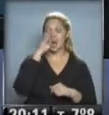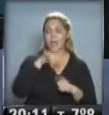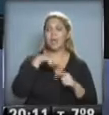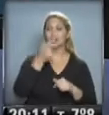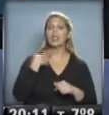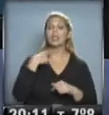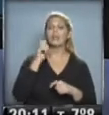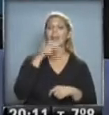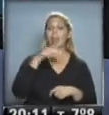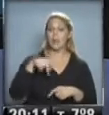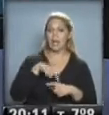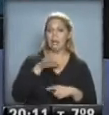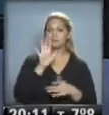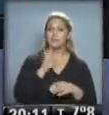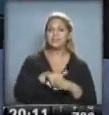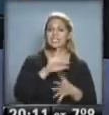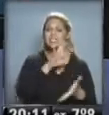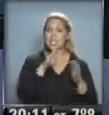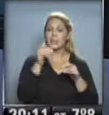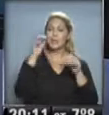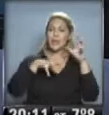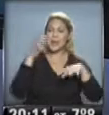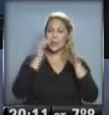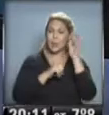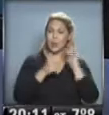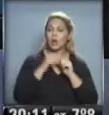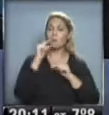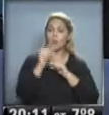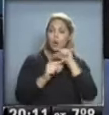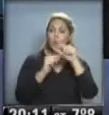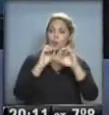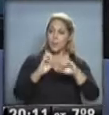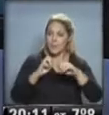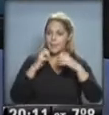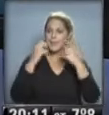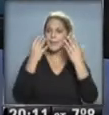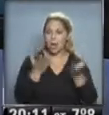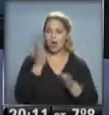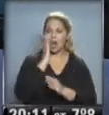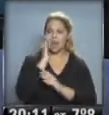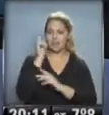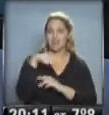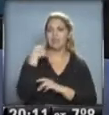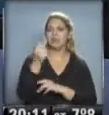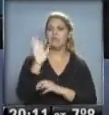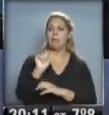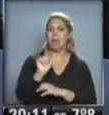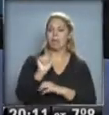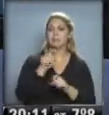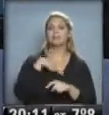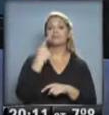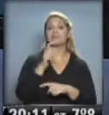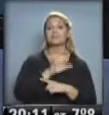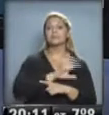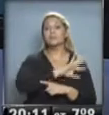provincia de Neuquén. Estas condiciones meteorológicas de nevadas intensas irán mejorando recién a partir de la tarde del día martes. En el resto